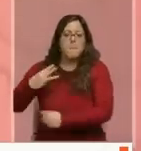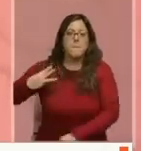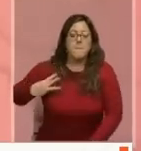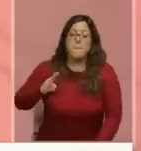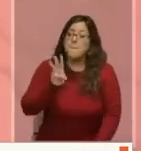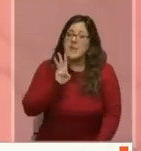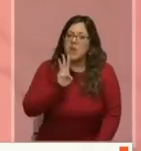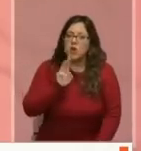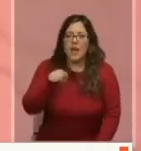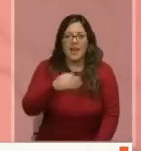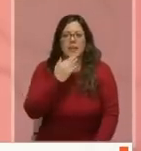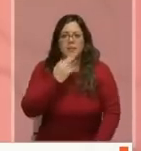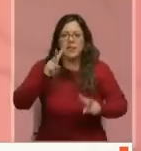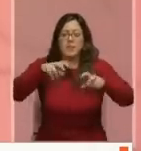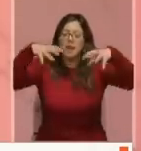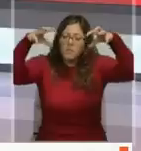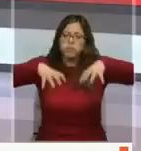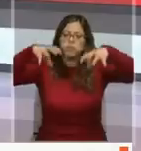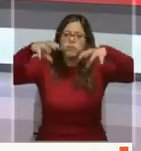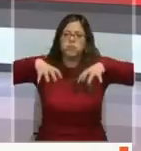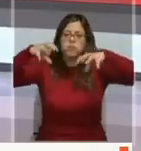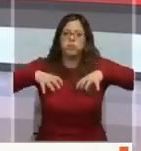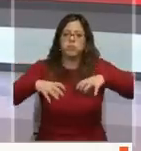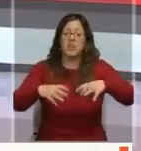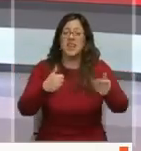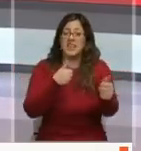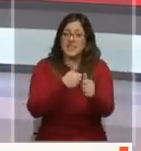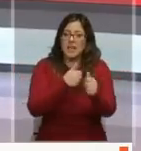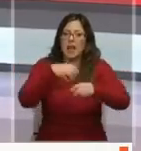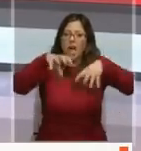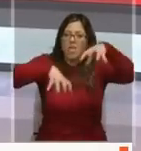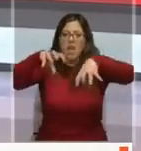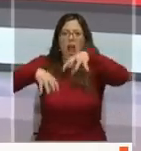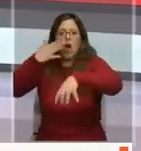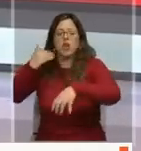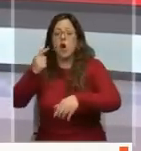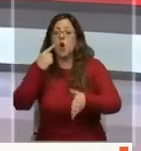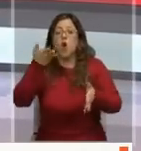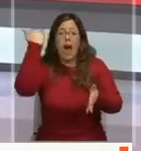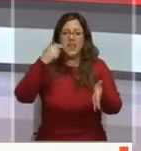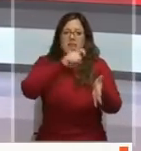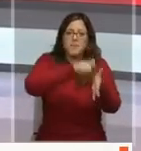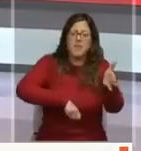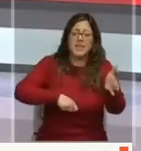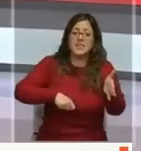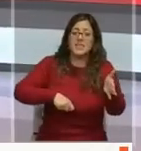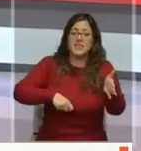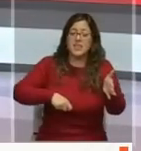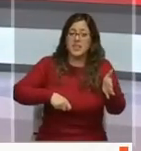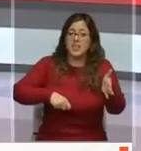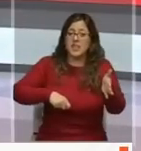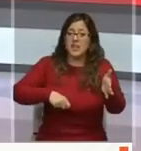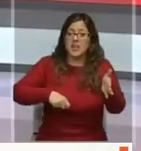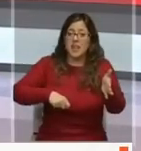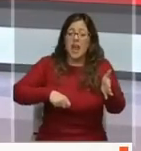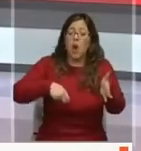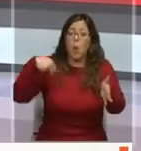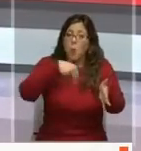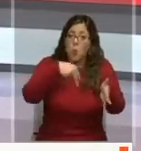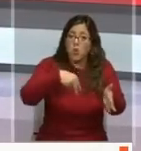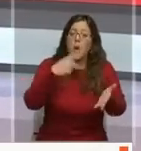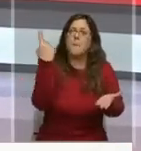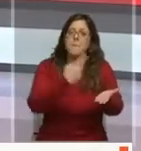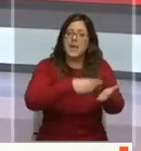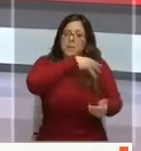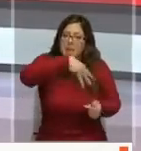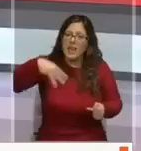además sumándole las precipitaciones que podrían caer en sectores cordilleranos. Recordemos que el de junio fue extraordinario, cayeron hasta 1000 milímetros en sectores cordilleranos.